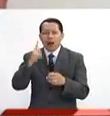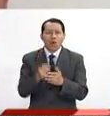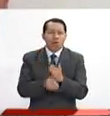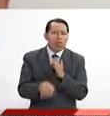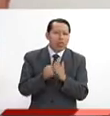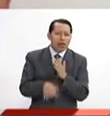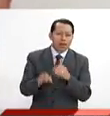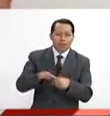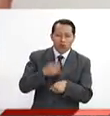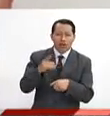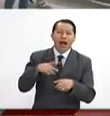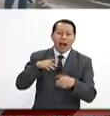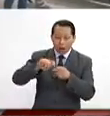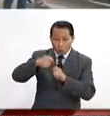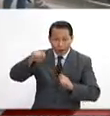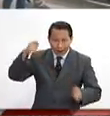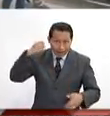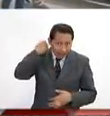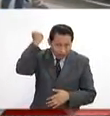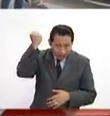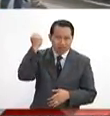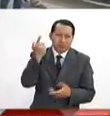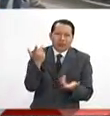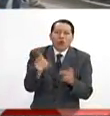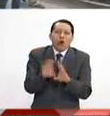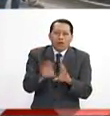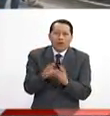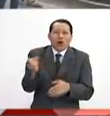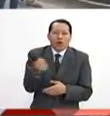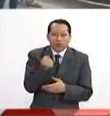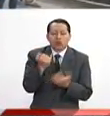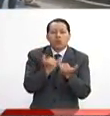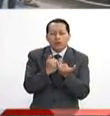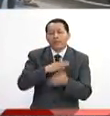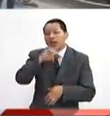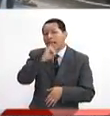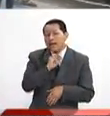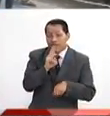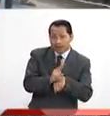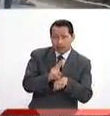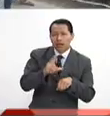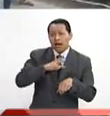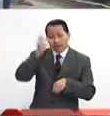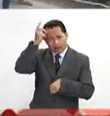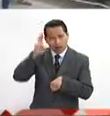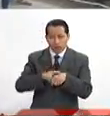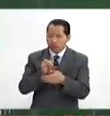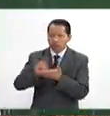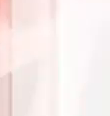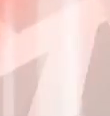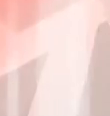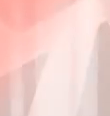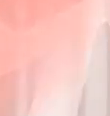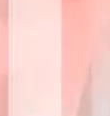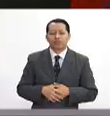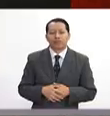la cuerda con la cual se quitó la vida. Por lo pronto, el director del penal y el jefe de vigilancia ya fueron destituidos.